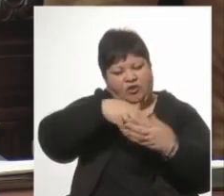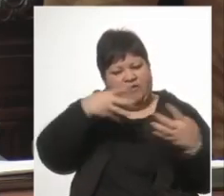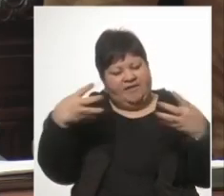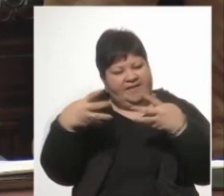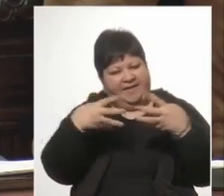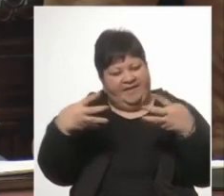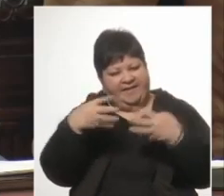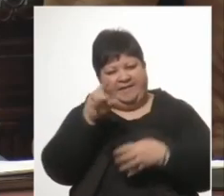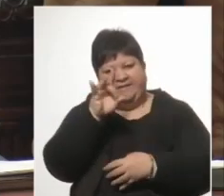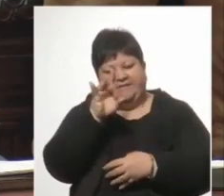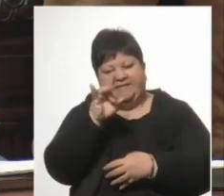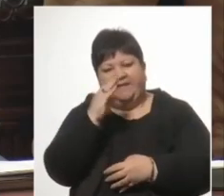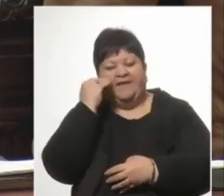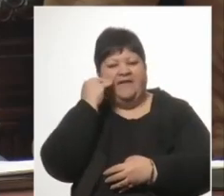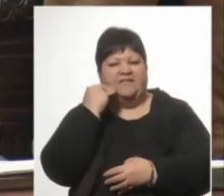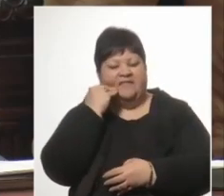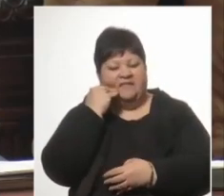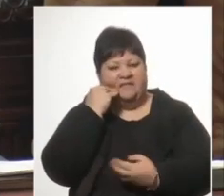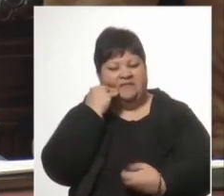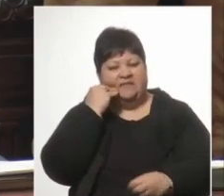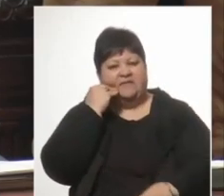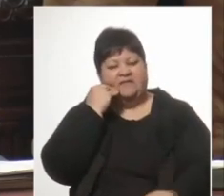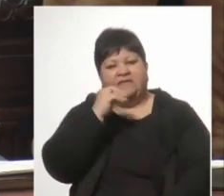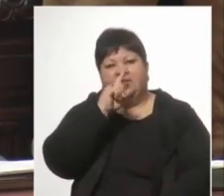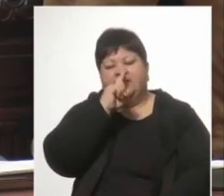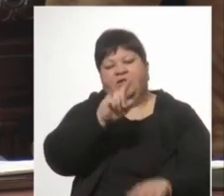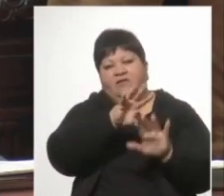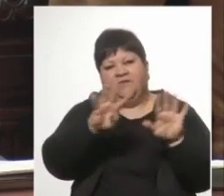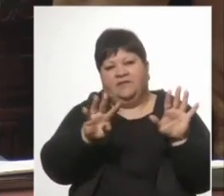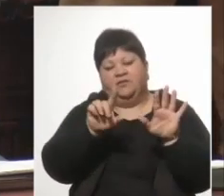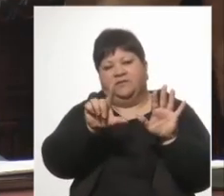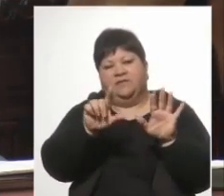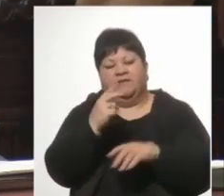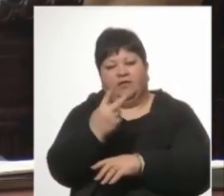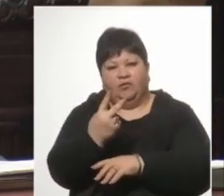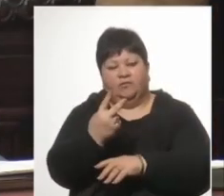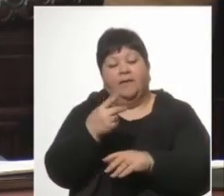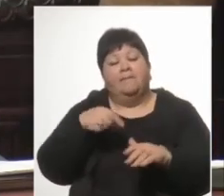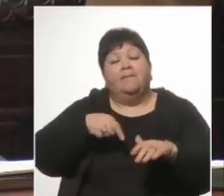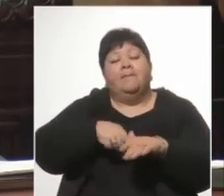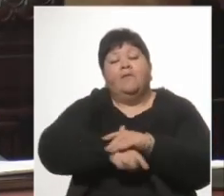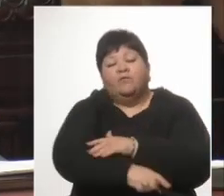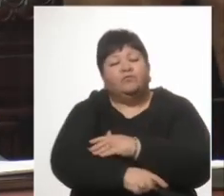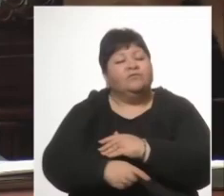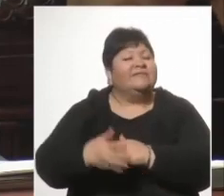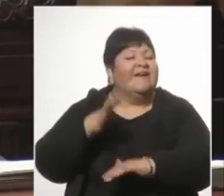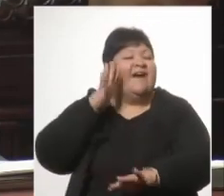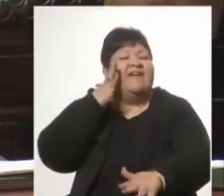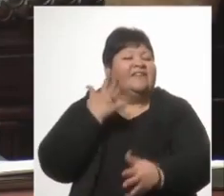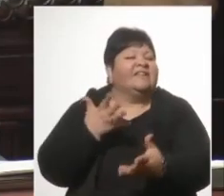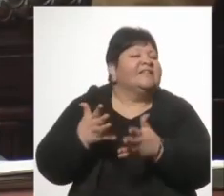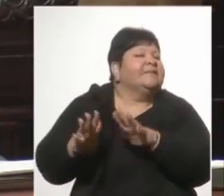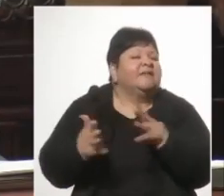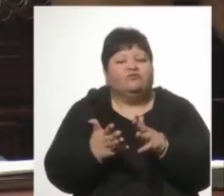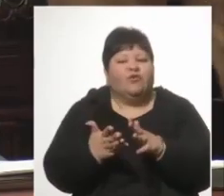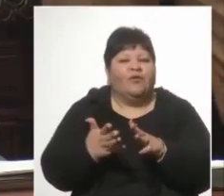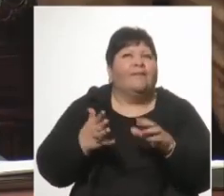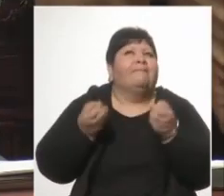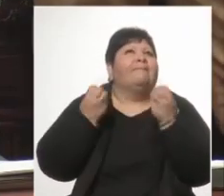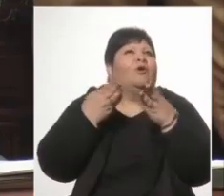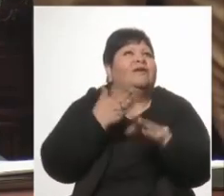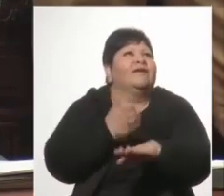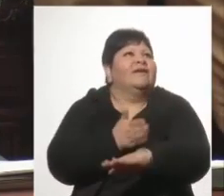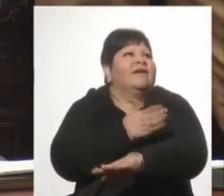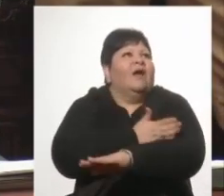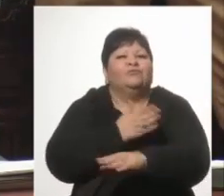de abril de 1972. Habría que profundizar las causas que llevaron a eso. Se